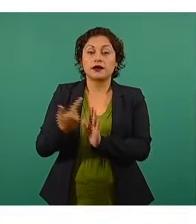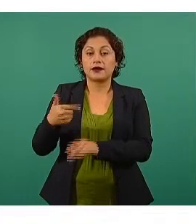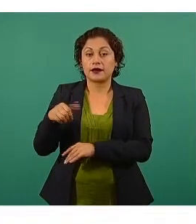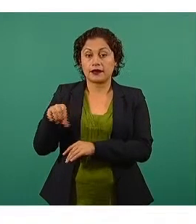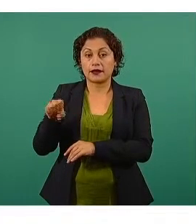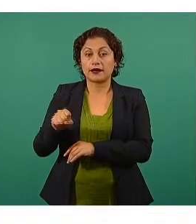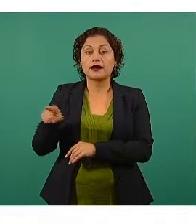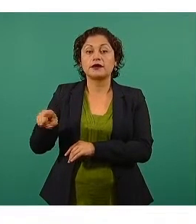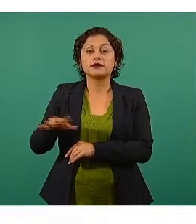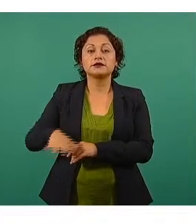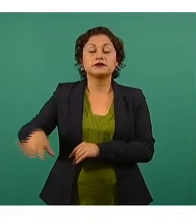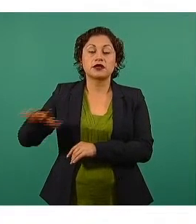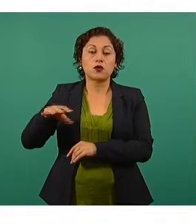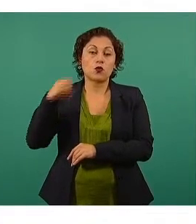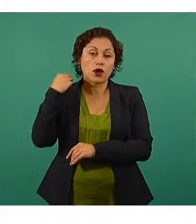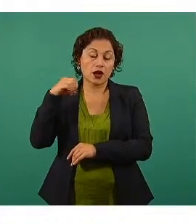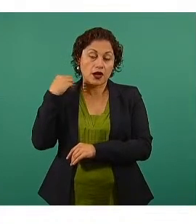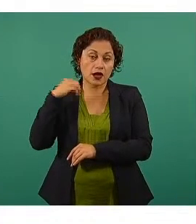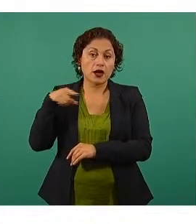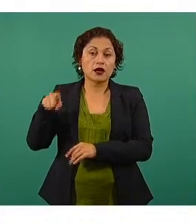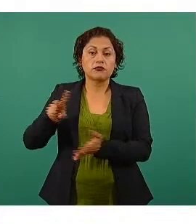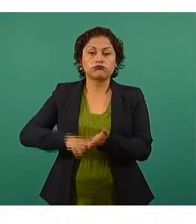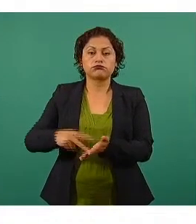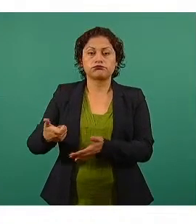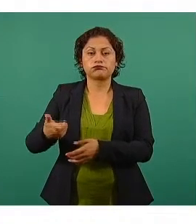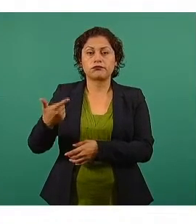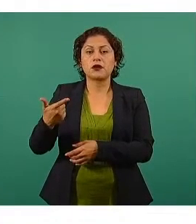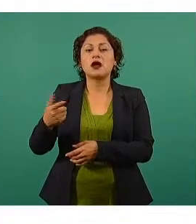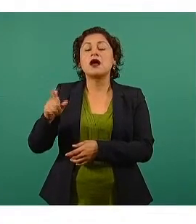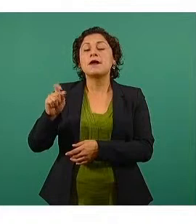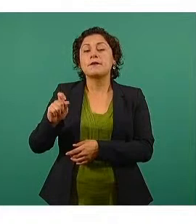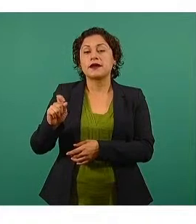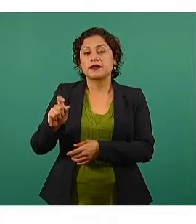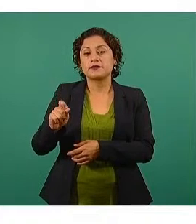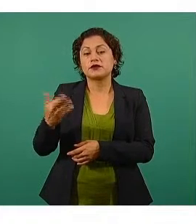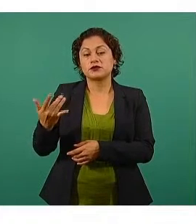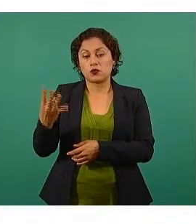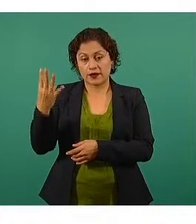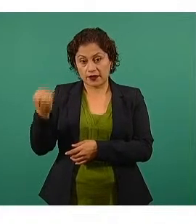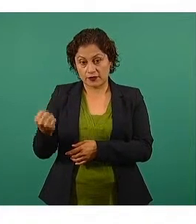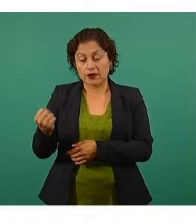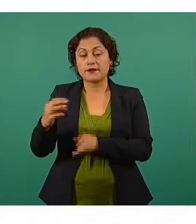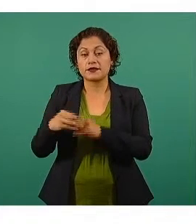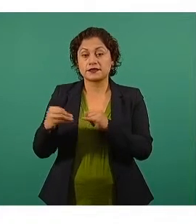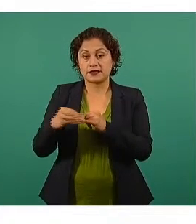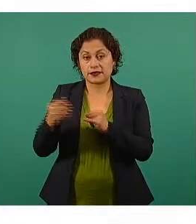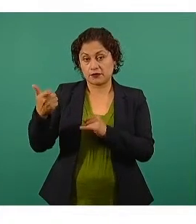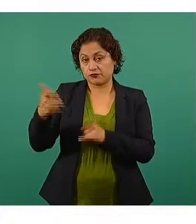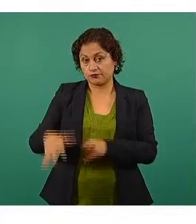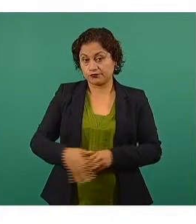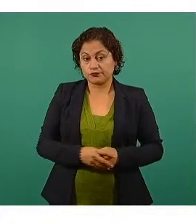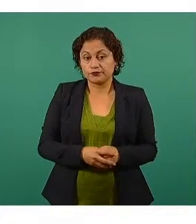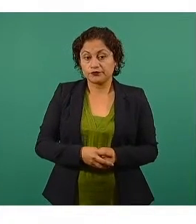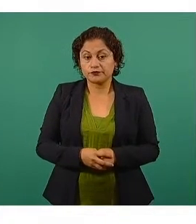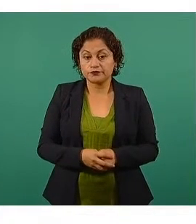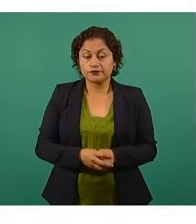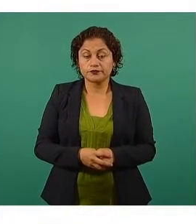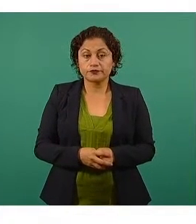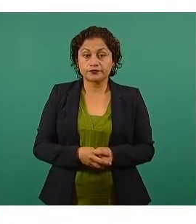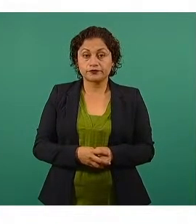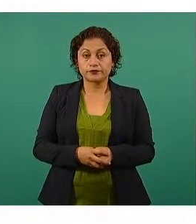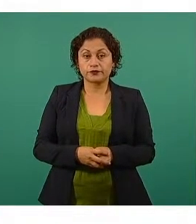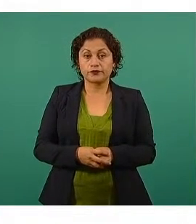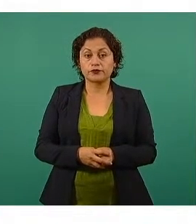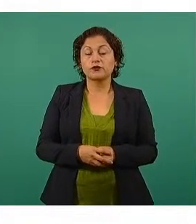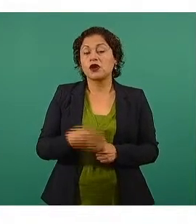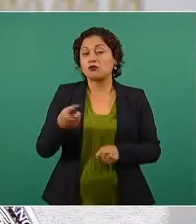en Guadalupe, Etla, Oaxaca, con un precio promedio de 20 pesos con 59 centavos por kilo. En los precios